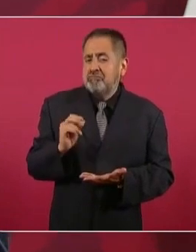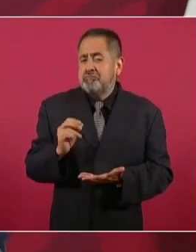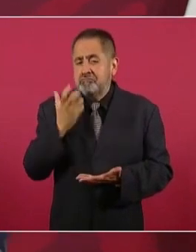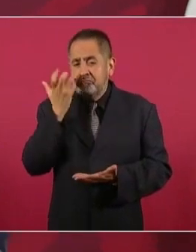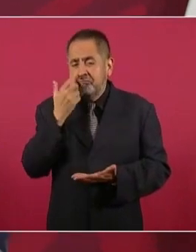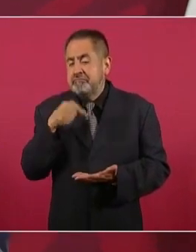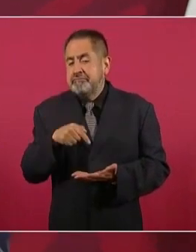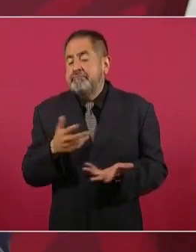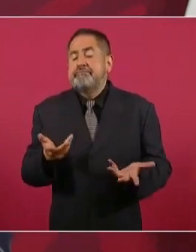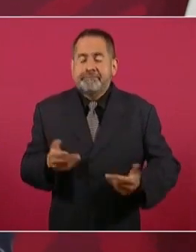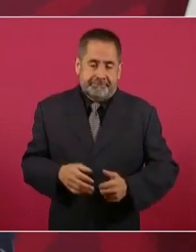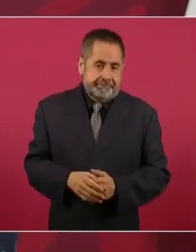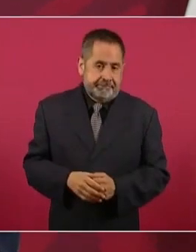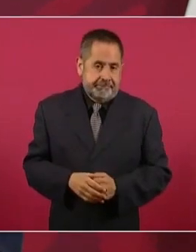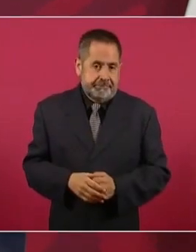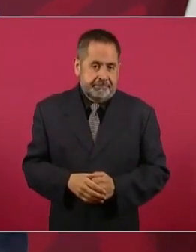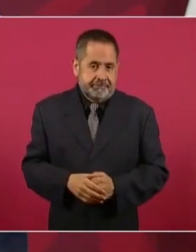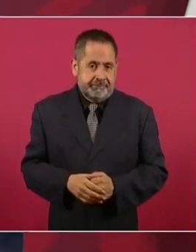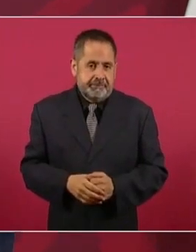Bueno,